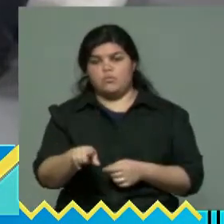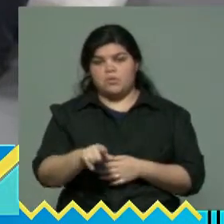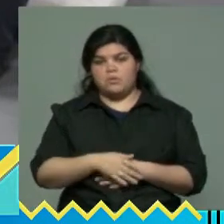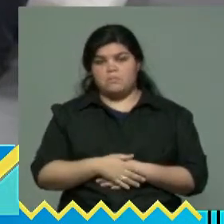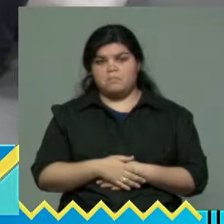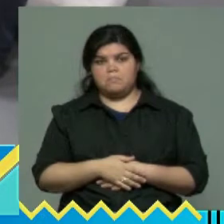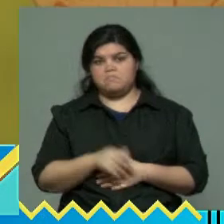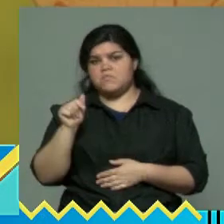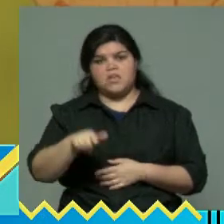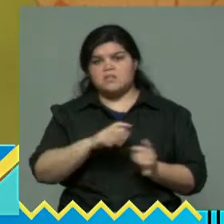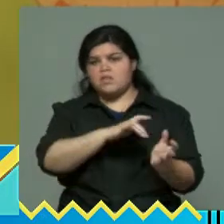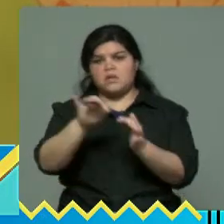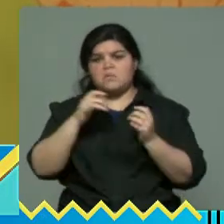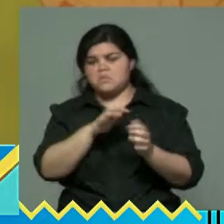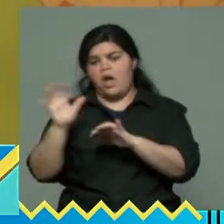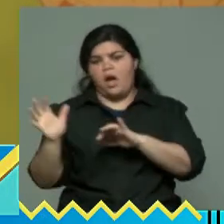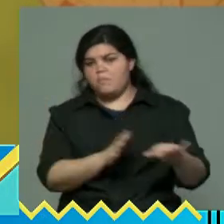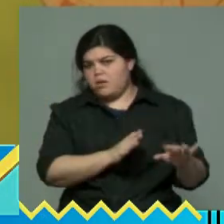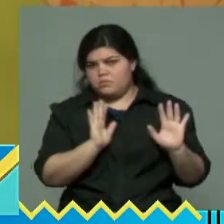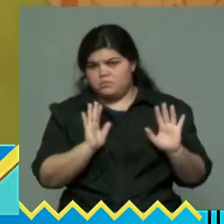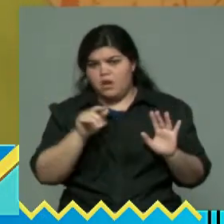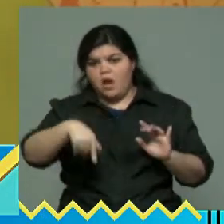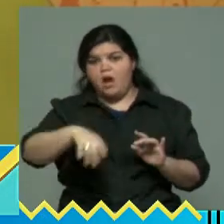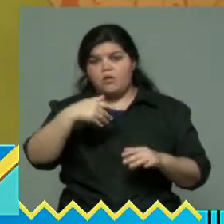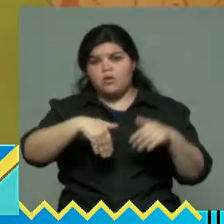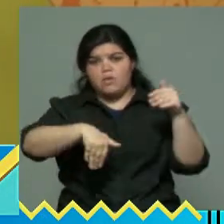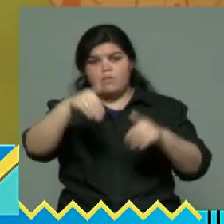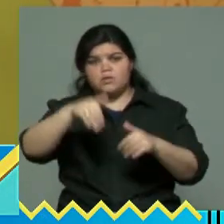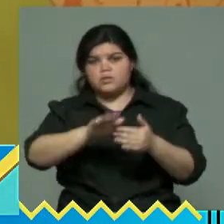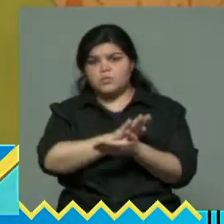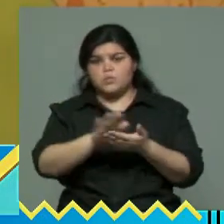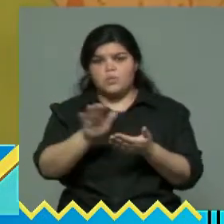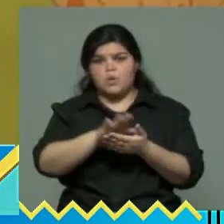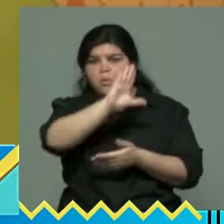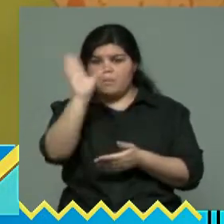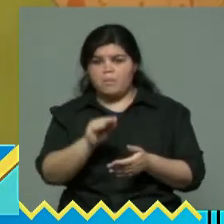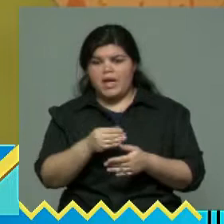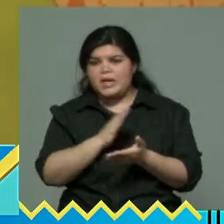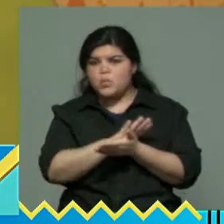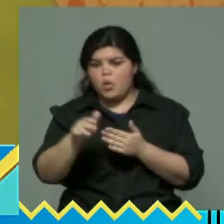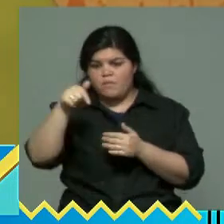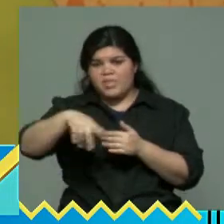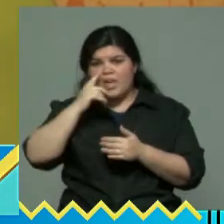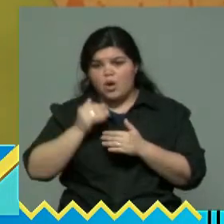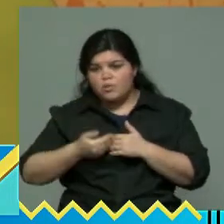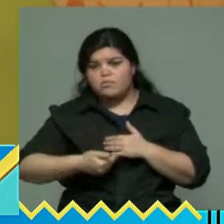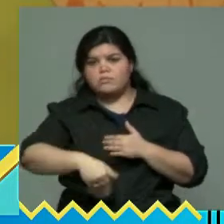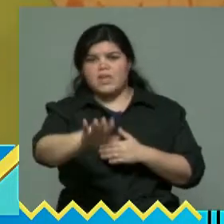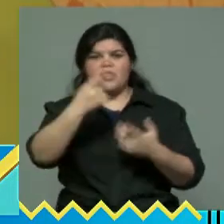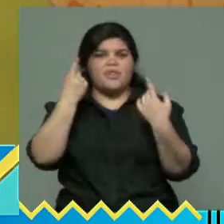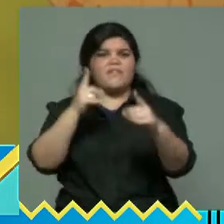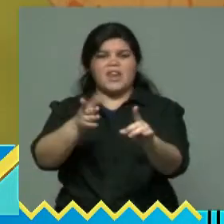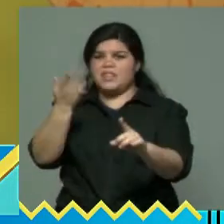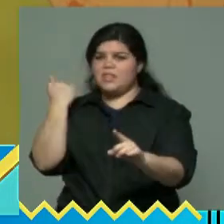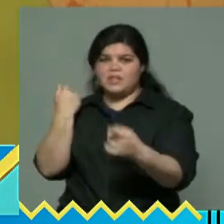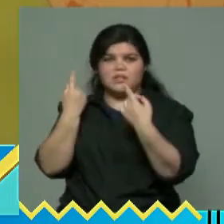bueno, esa es una discusión secundaria. Hoy en día lo cierto es que tenemos unas elecciones nuevas y un nuevo país empieza desde hoy, muy diferente al anterior, porque